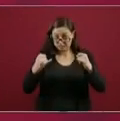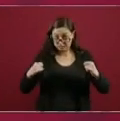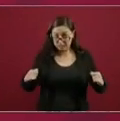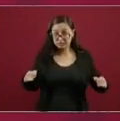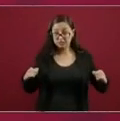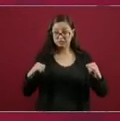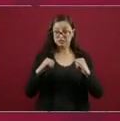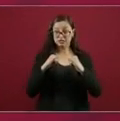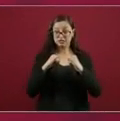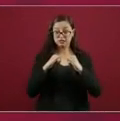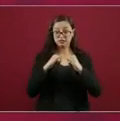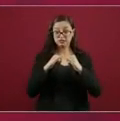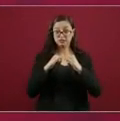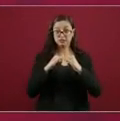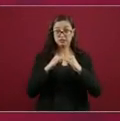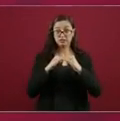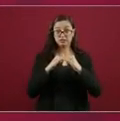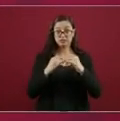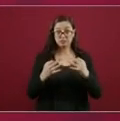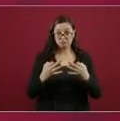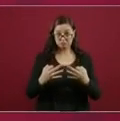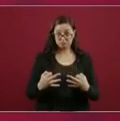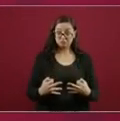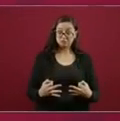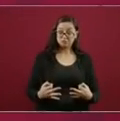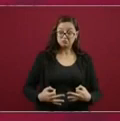eh o de